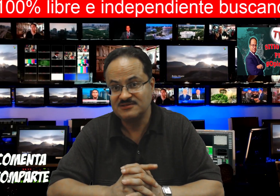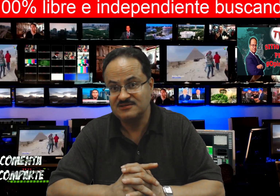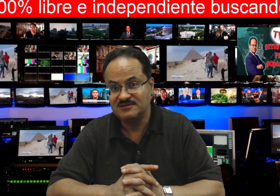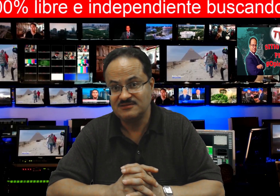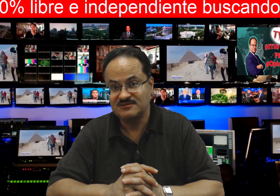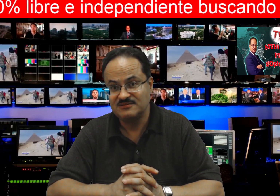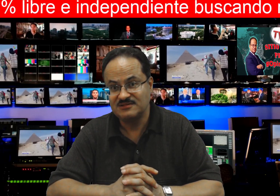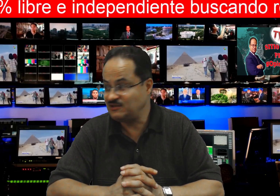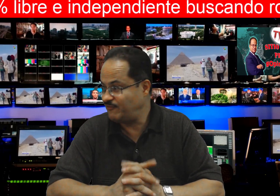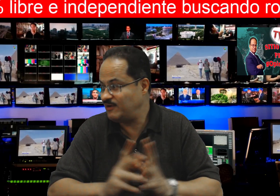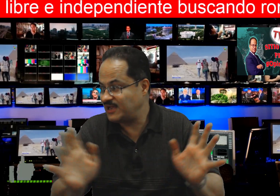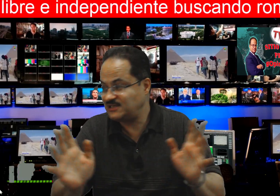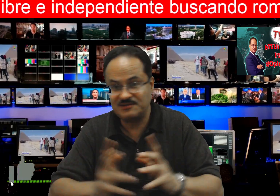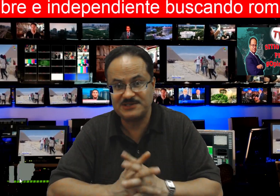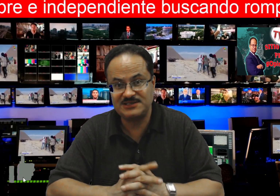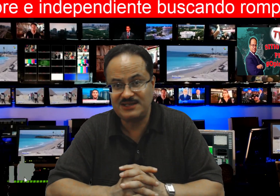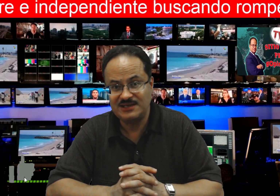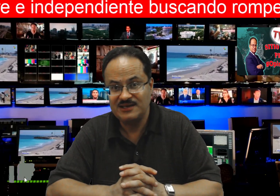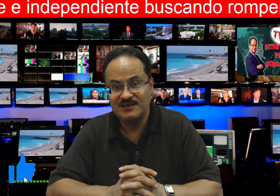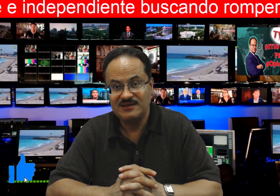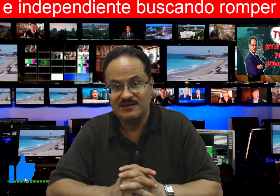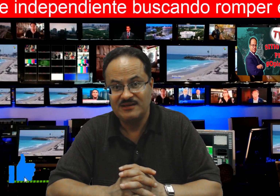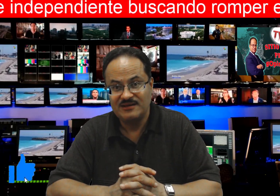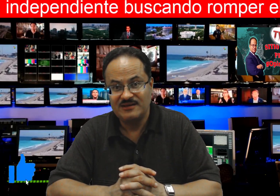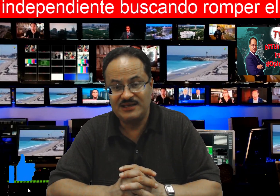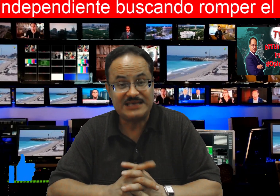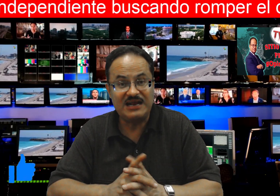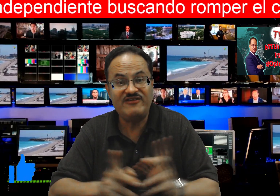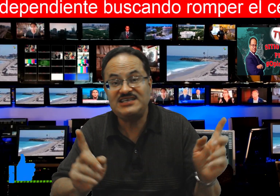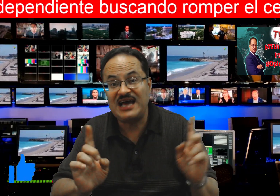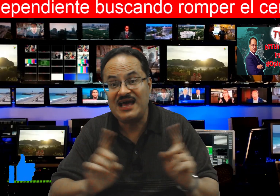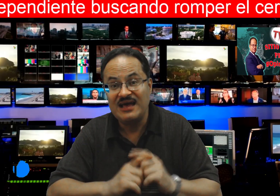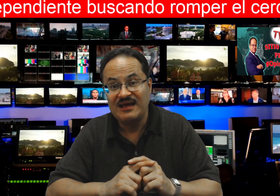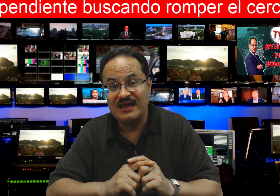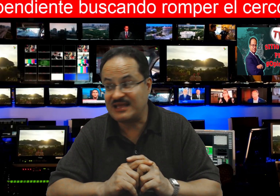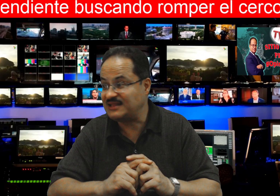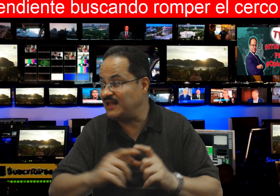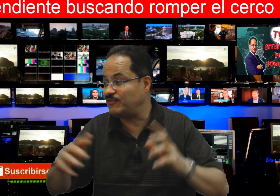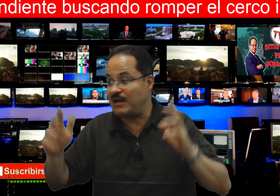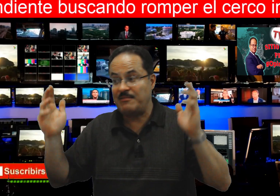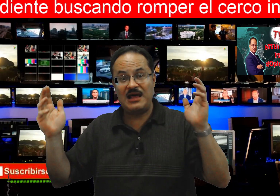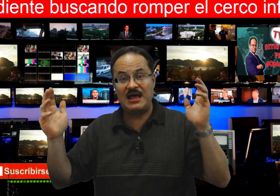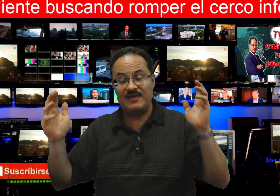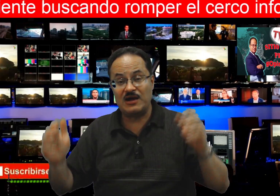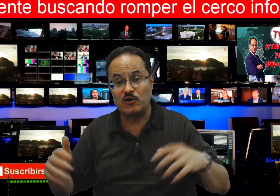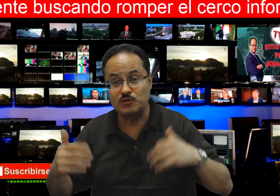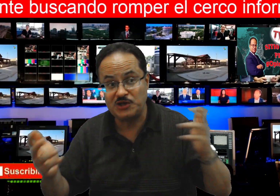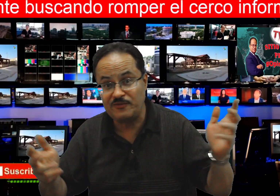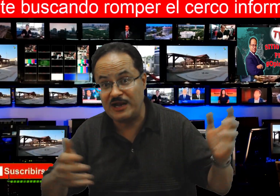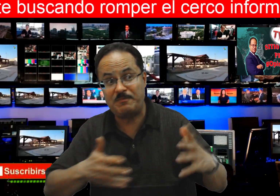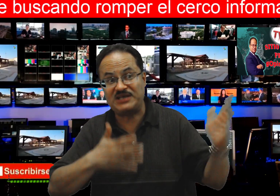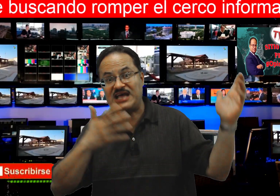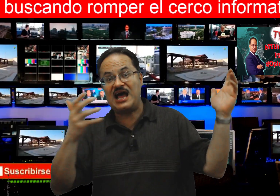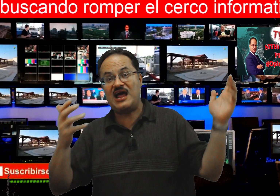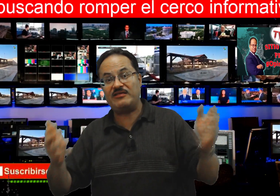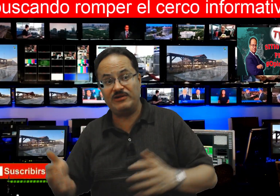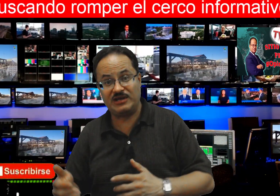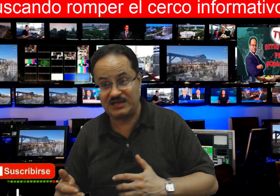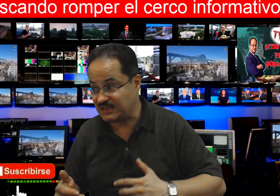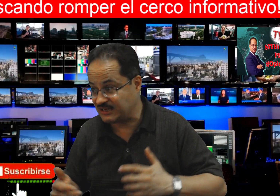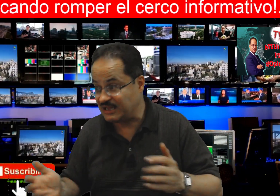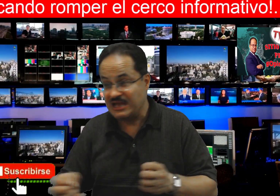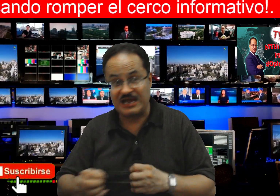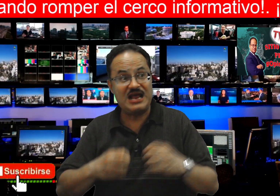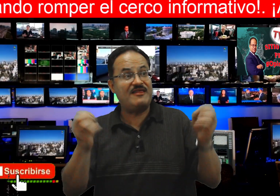hizo eso fue lo que hizo el presidente y hasta la fecha el que tanto habla de la corrupción del pasado y